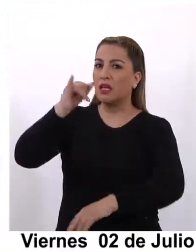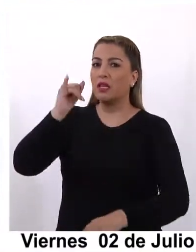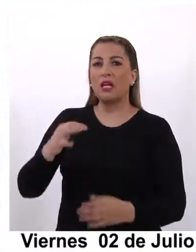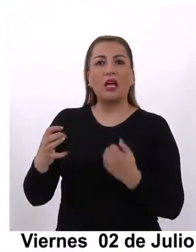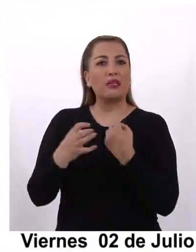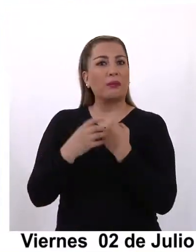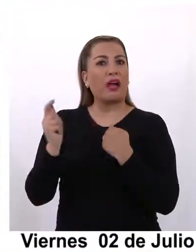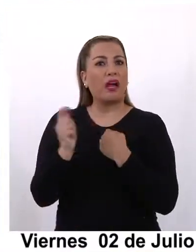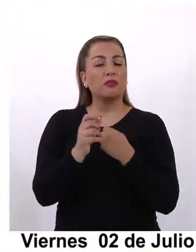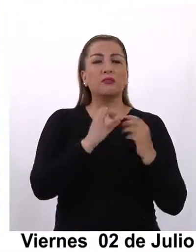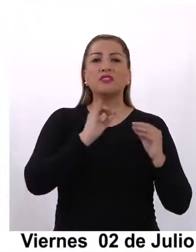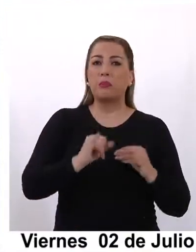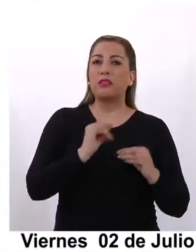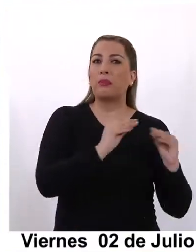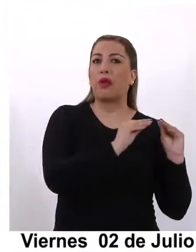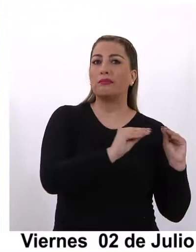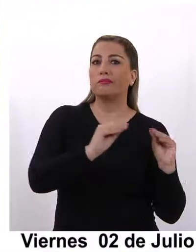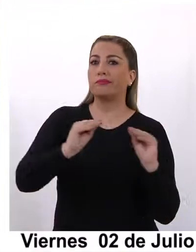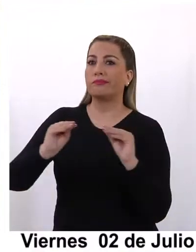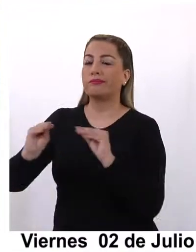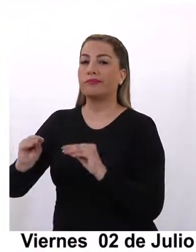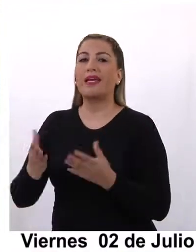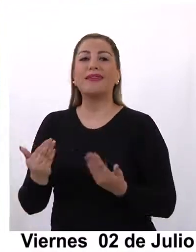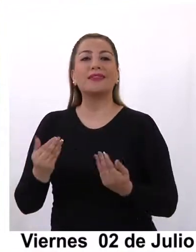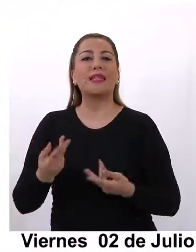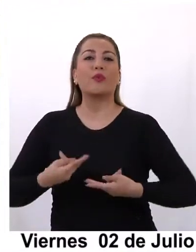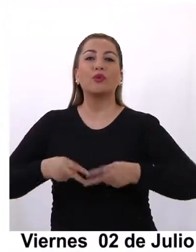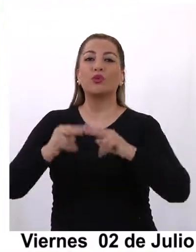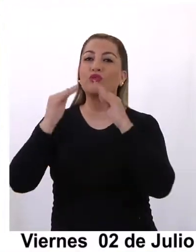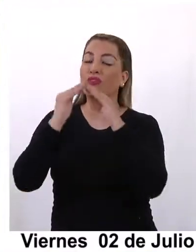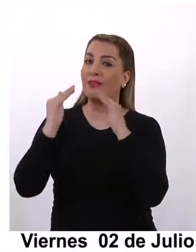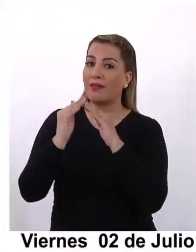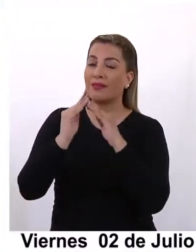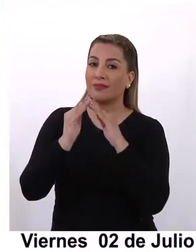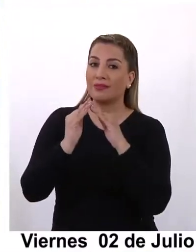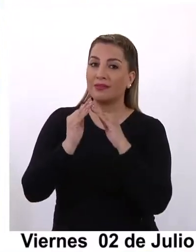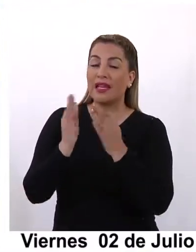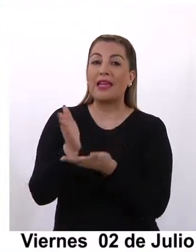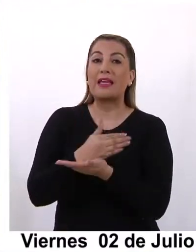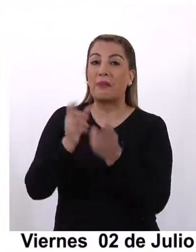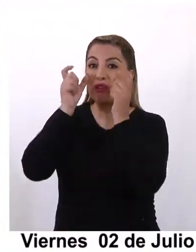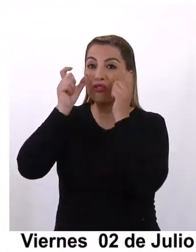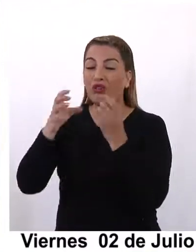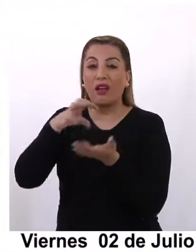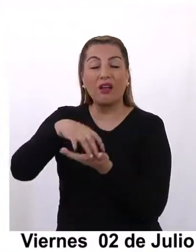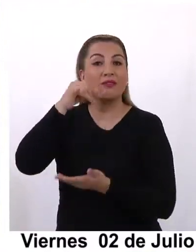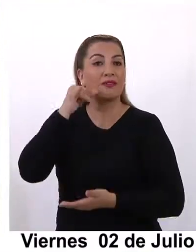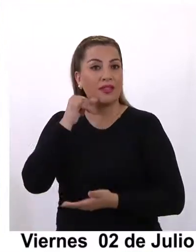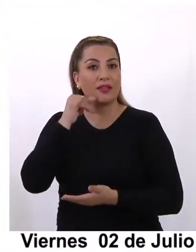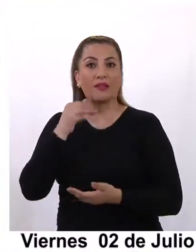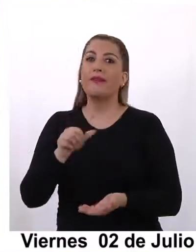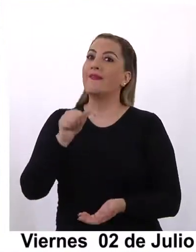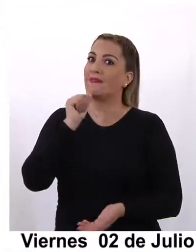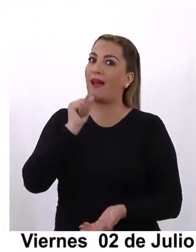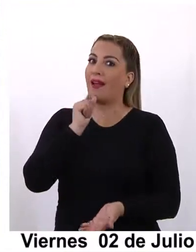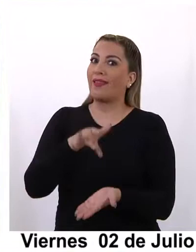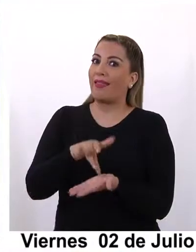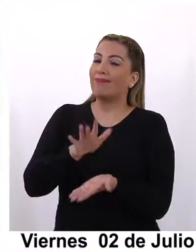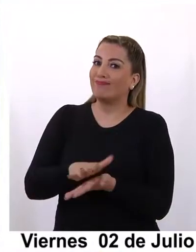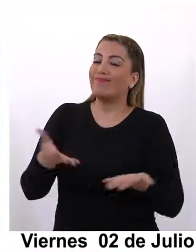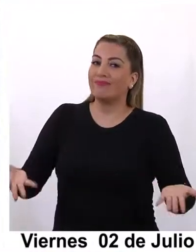siempre postergada. Eso hay que cambiarlo. Se requiere una construcción mucho mayor de vivienda y el plan regulador de Iquique tal debe, porque es un plan